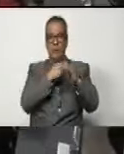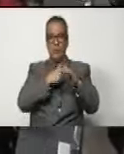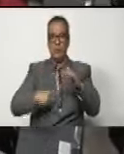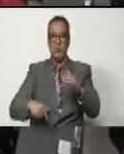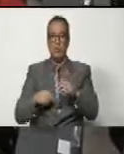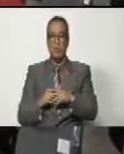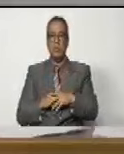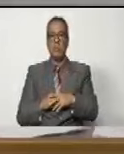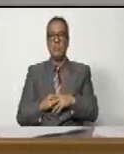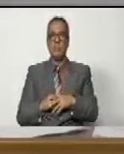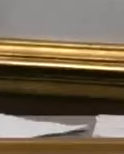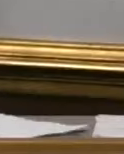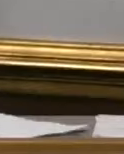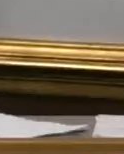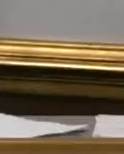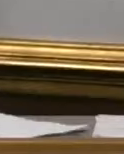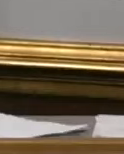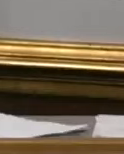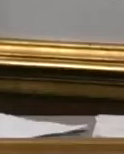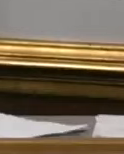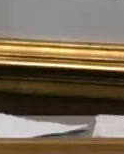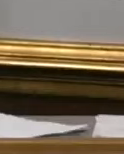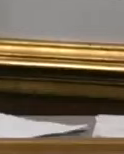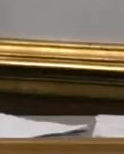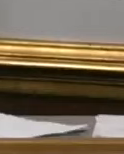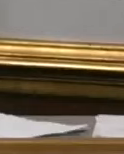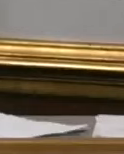vicepresidente. En consideración.